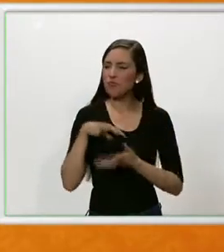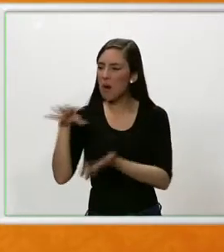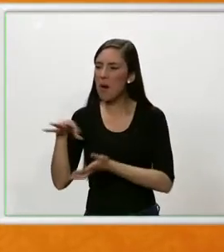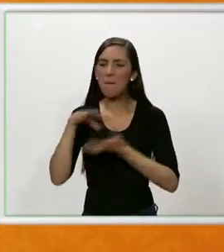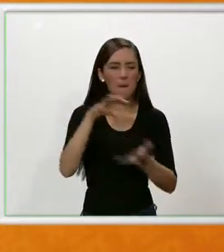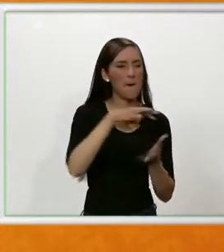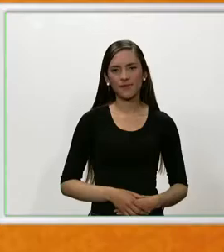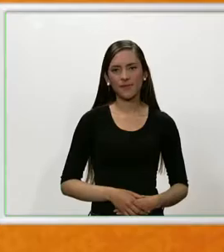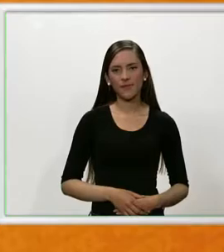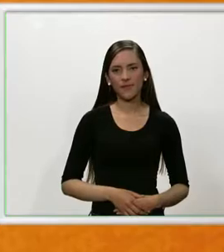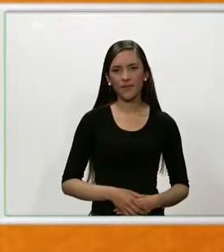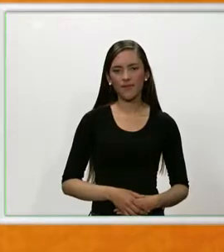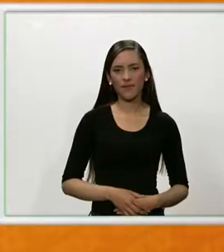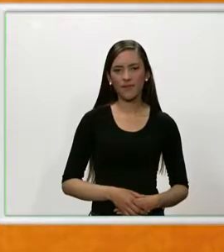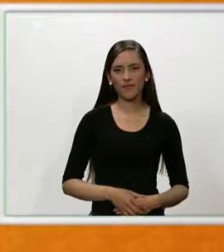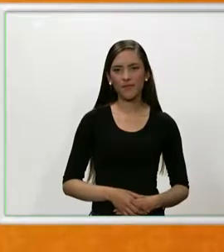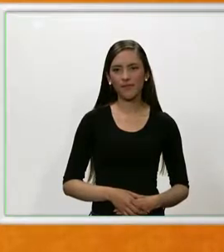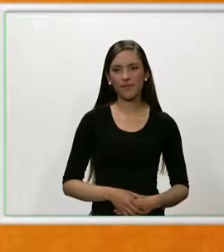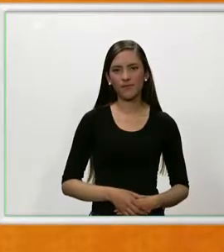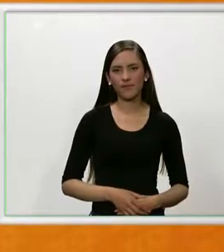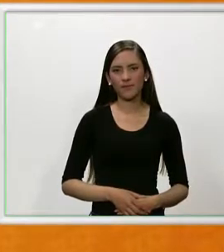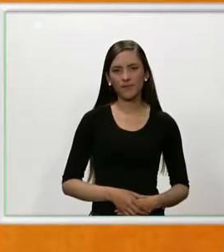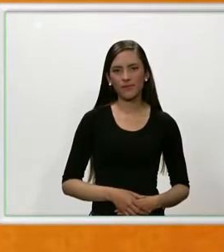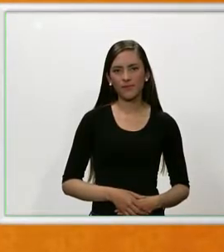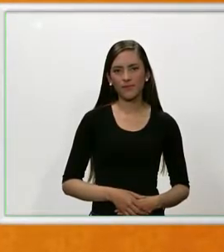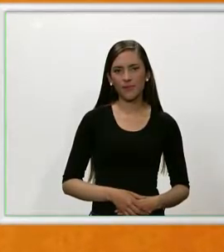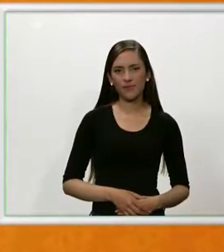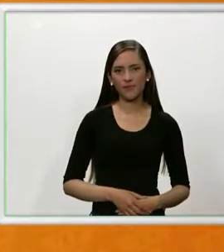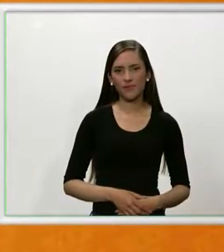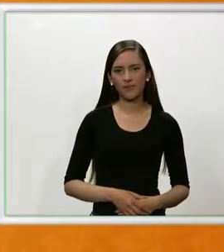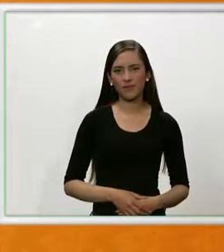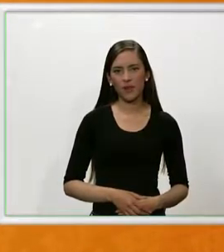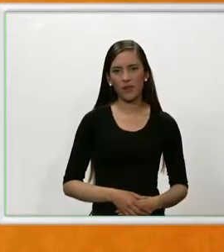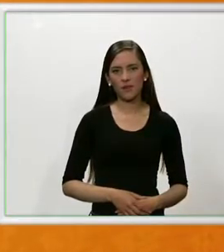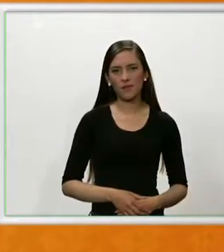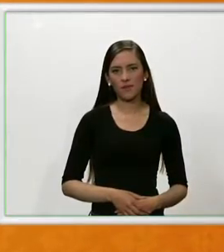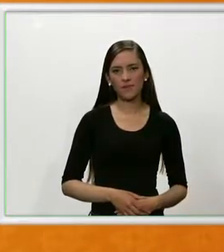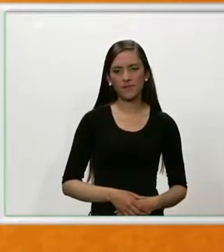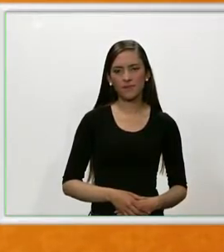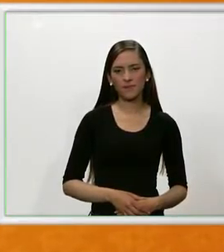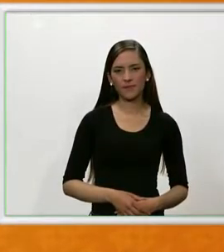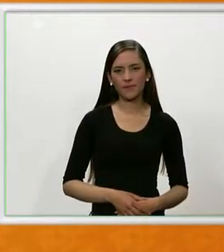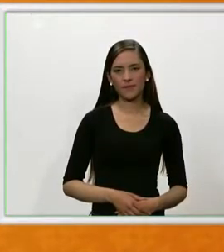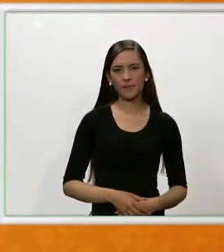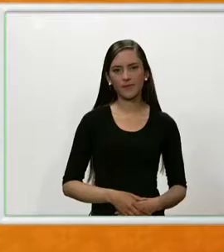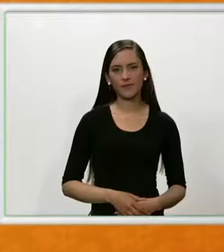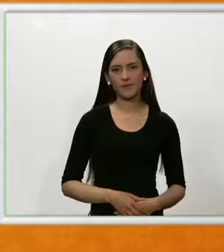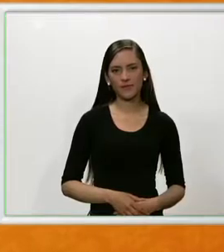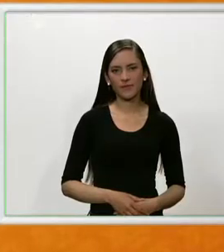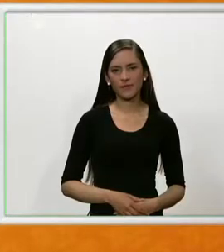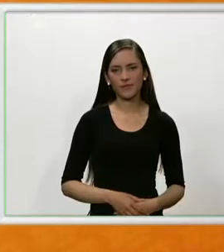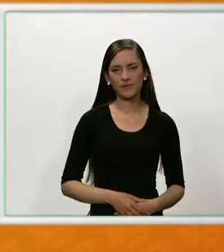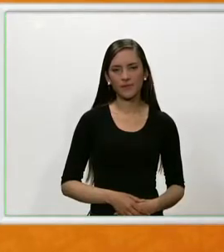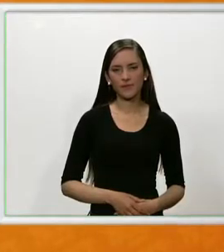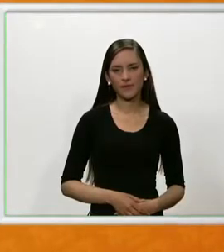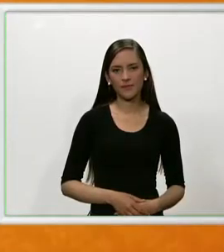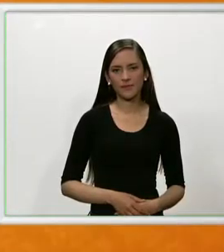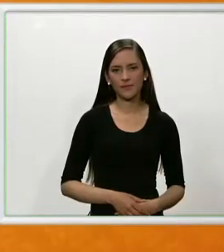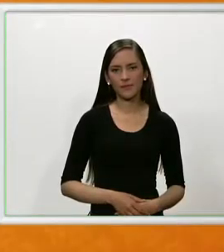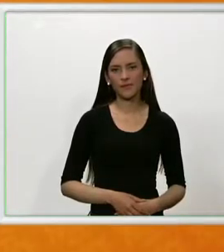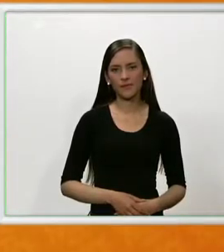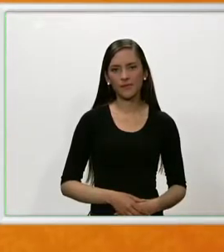La historia transcurre en Montaña Cigüeña, donde se toma la entrega de bebés muy en serio. Su sistema posee